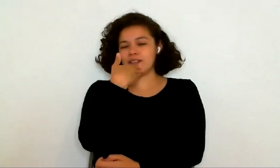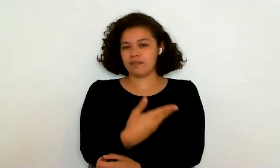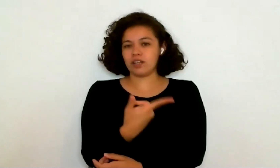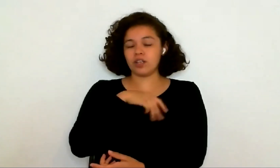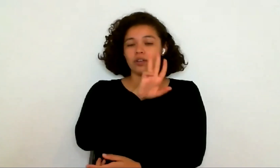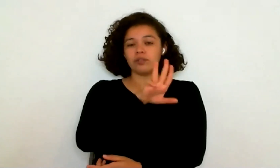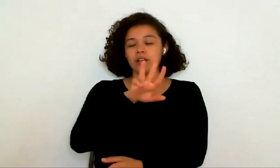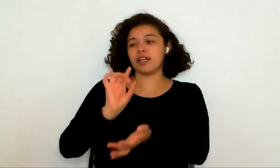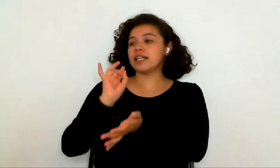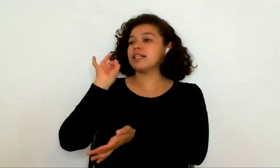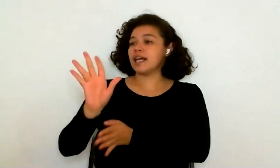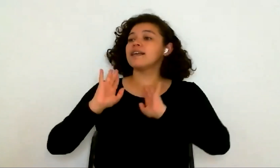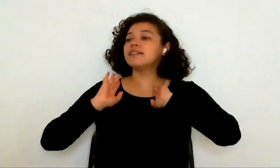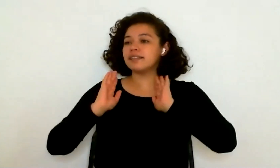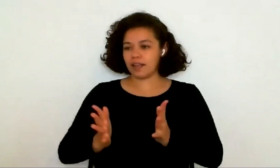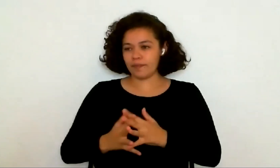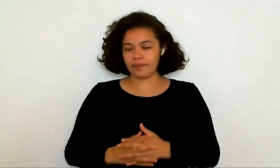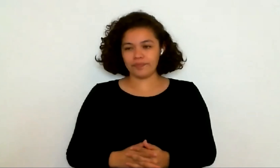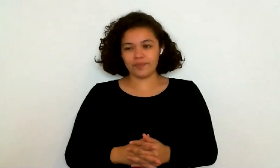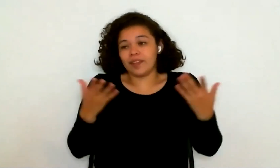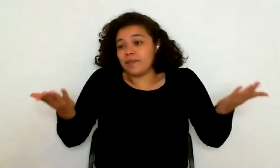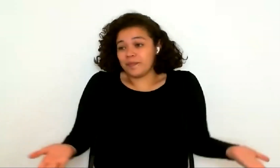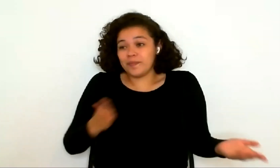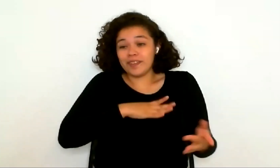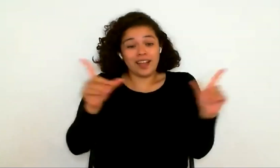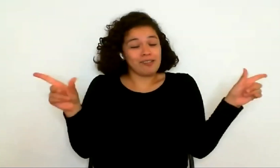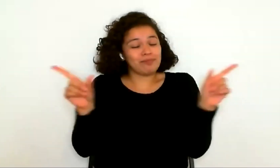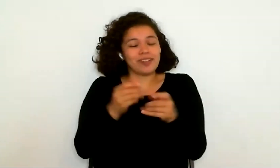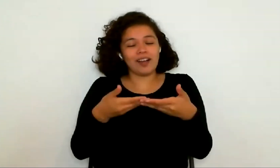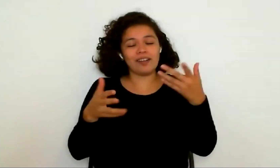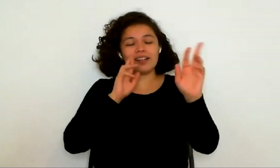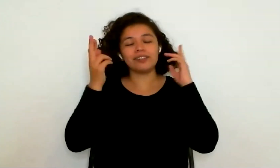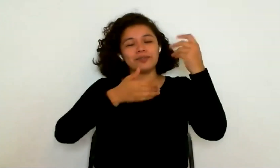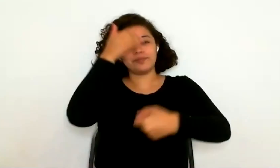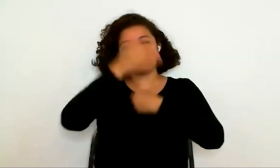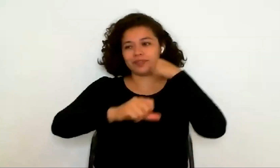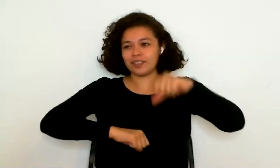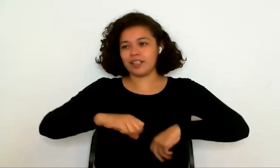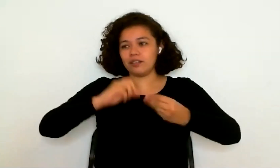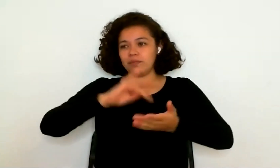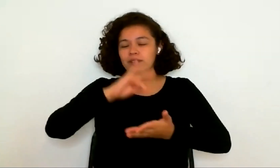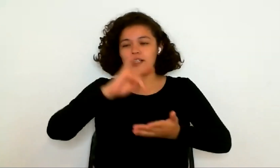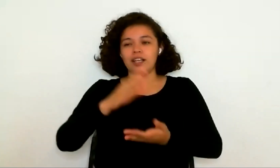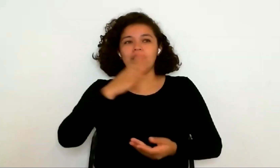enlace a través del chat. Bueno, sin más, con esto cerramos la actividad. Muchas gracias. Que